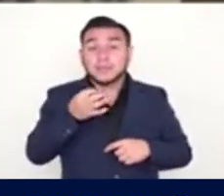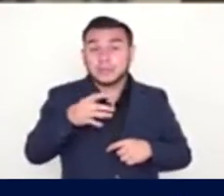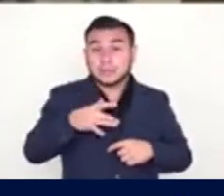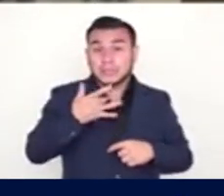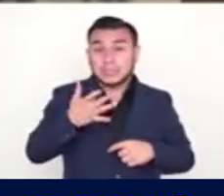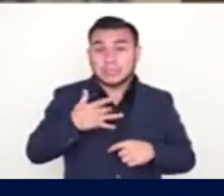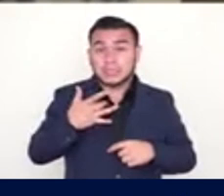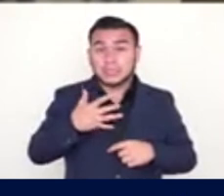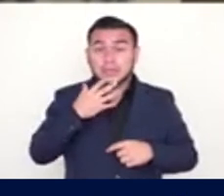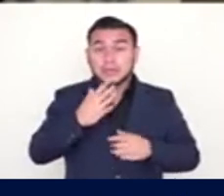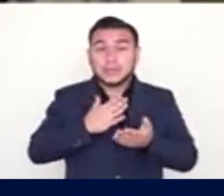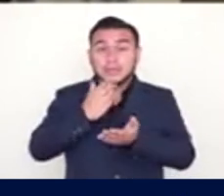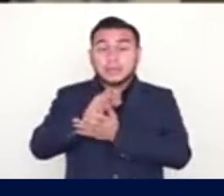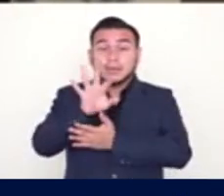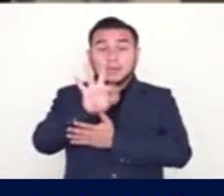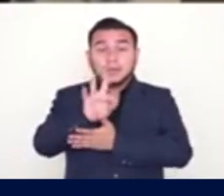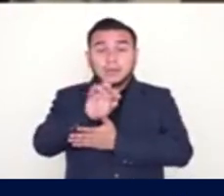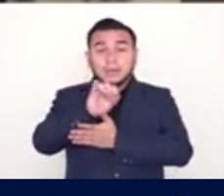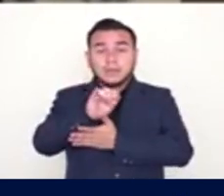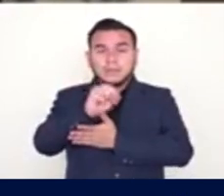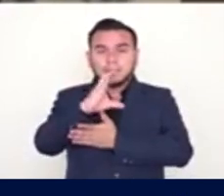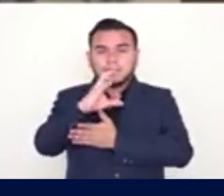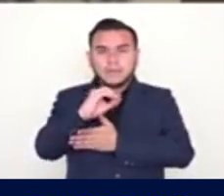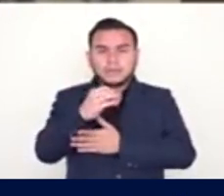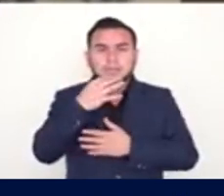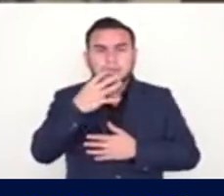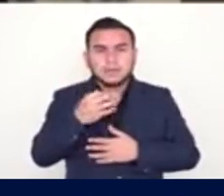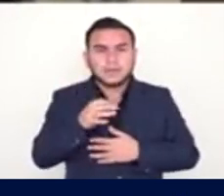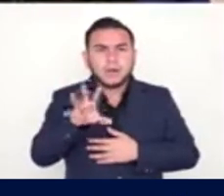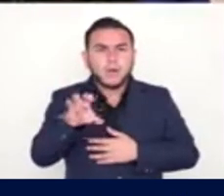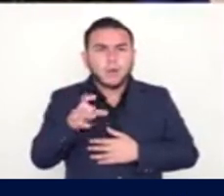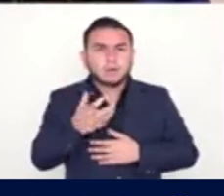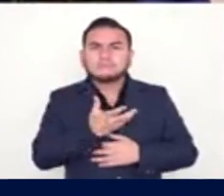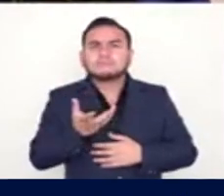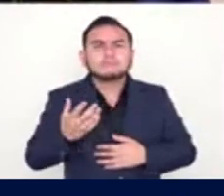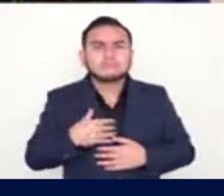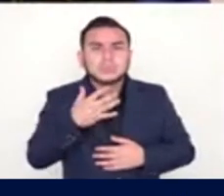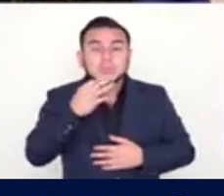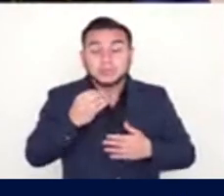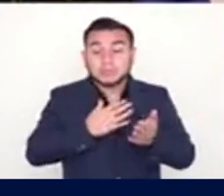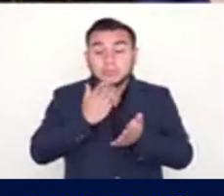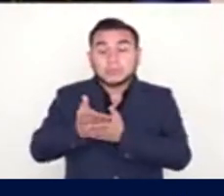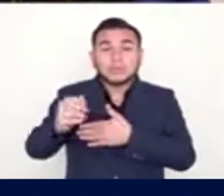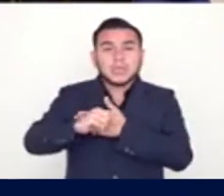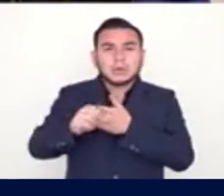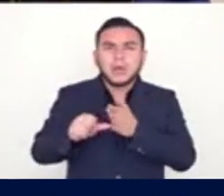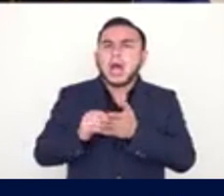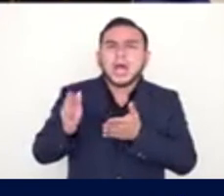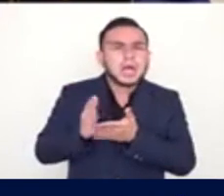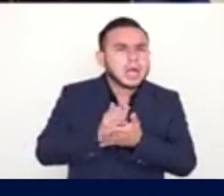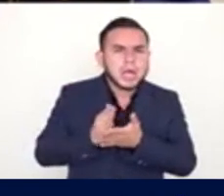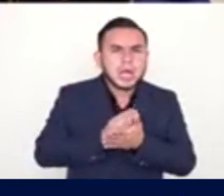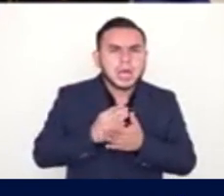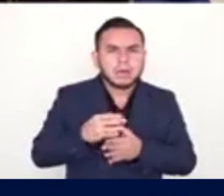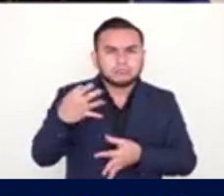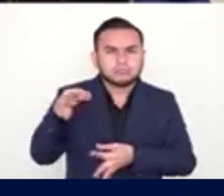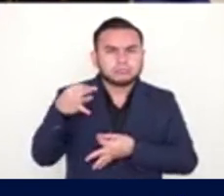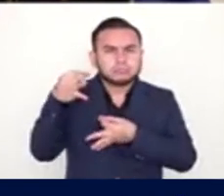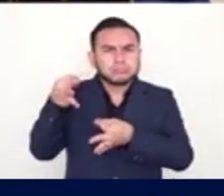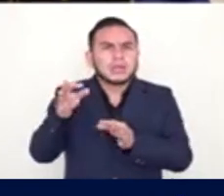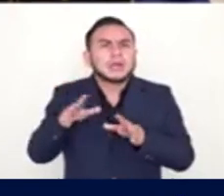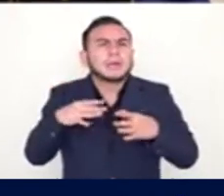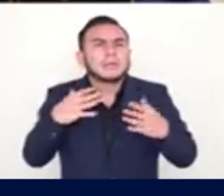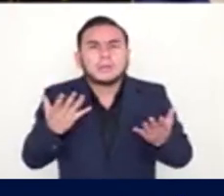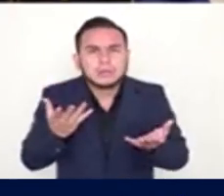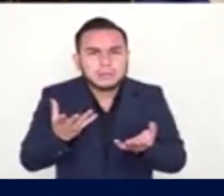son intocables. Llega el fisco y les dice, mire, queremos ver si evadieron impuestos. No, van a la asamblea, nosotros no vamos a entregar ningún documento. ¿Por qué no quieren